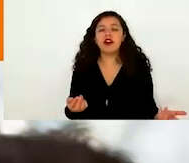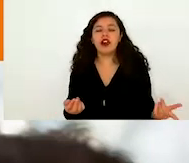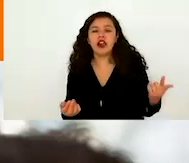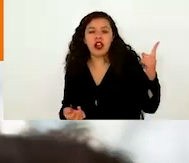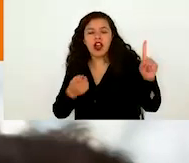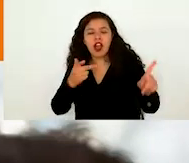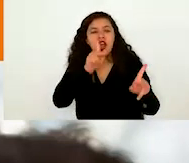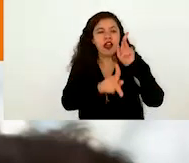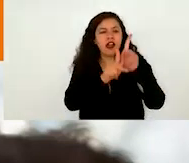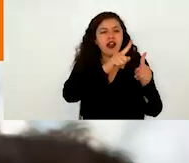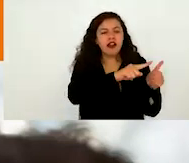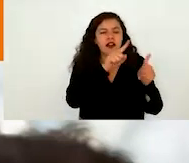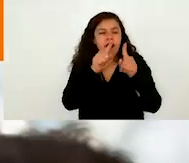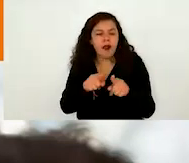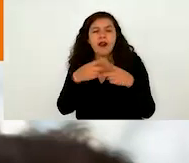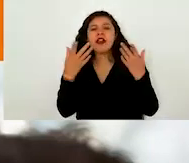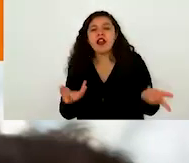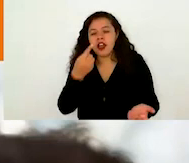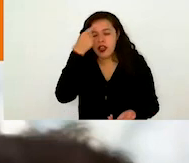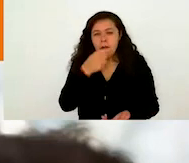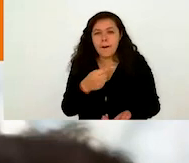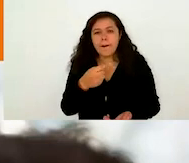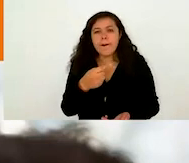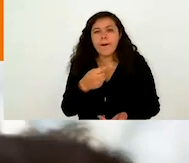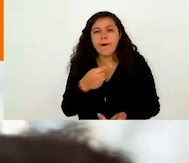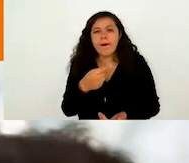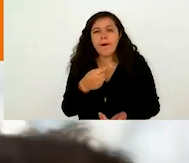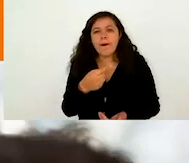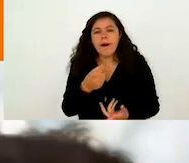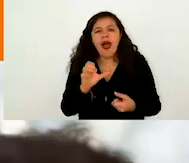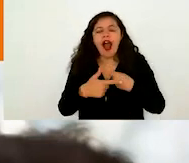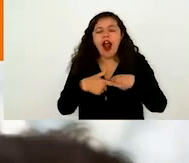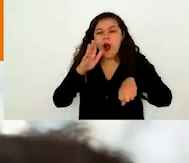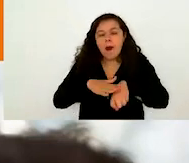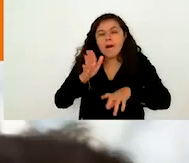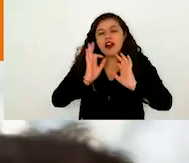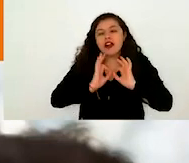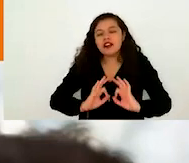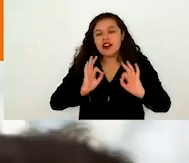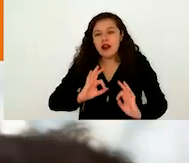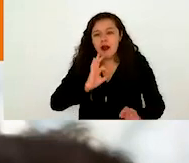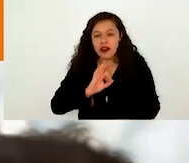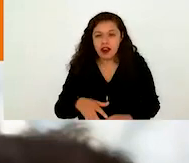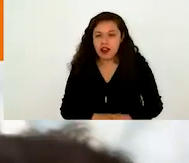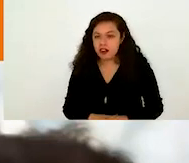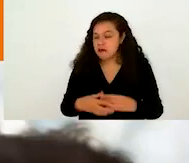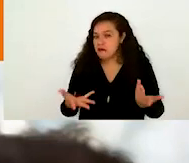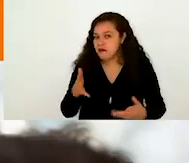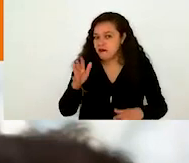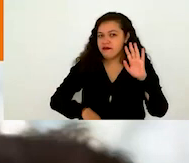para que entonces se mueva un poco más a milán a sentir ocasiones